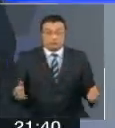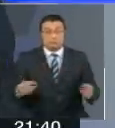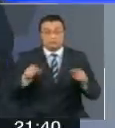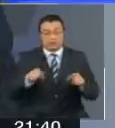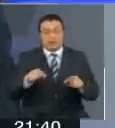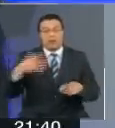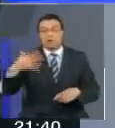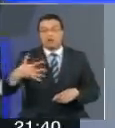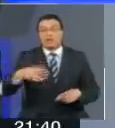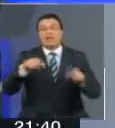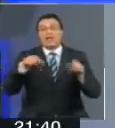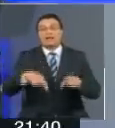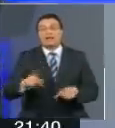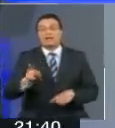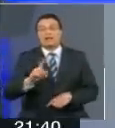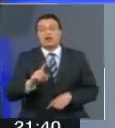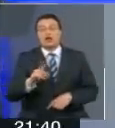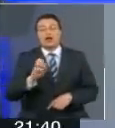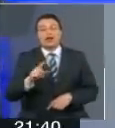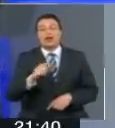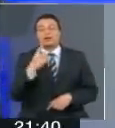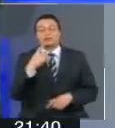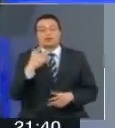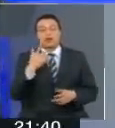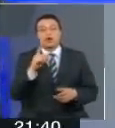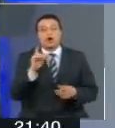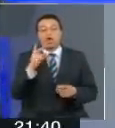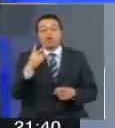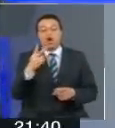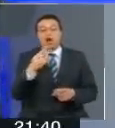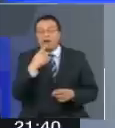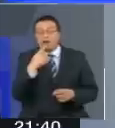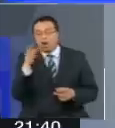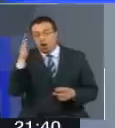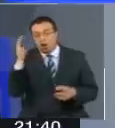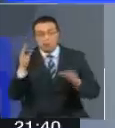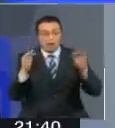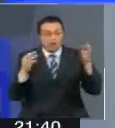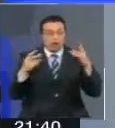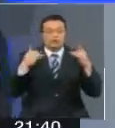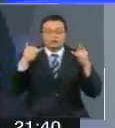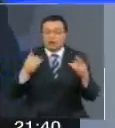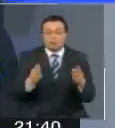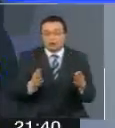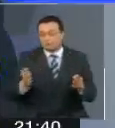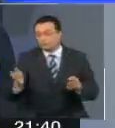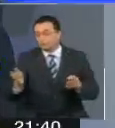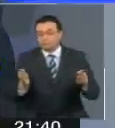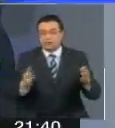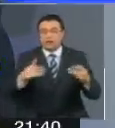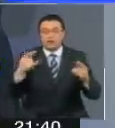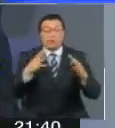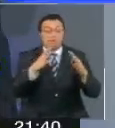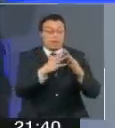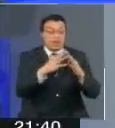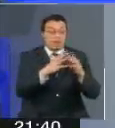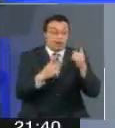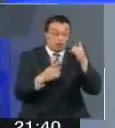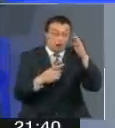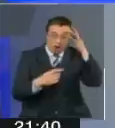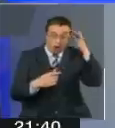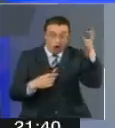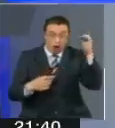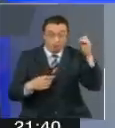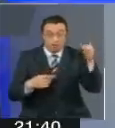no es el hecho, siempre habrán dos versiones. La versión de los militares